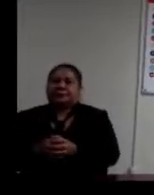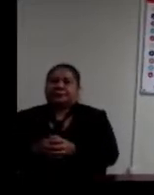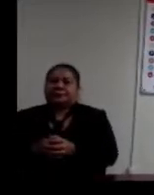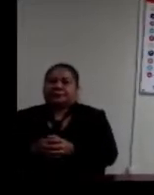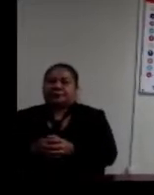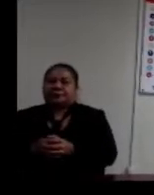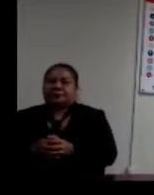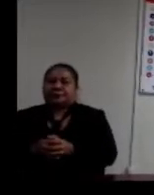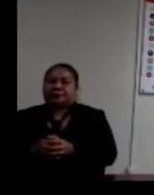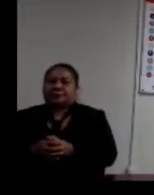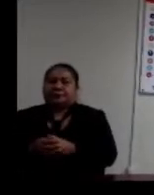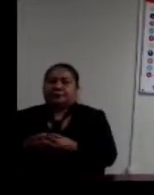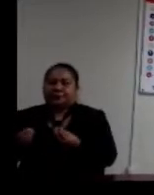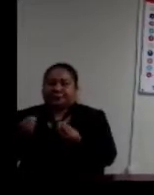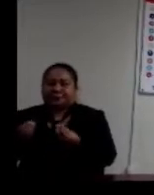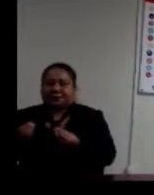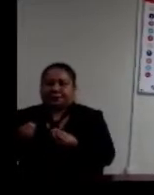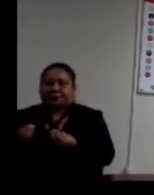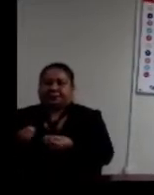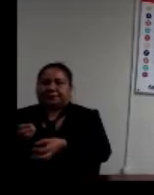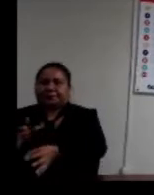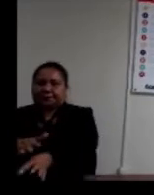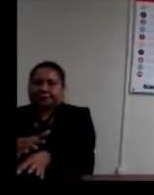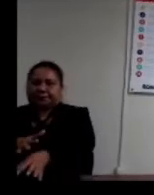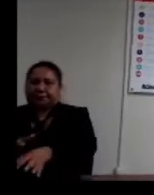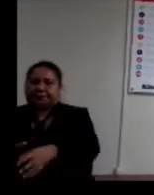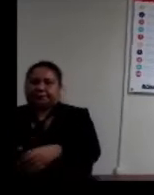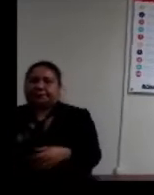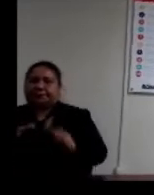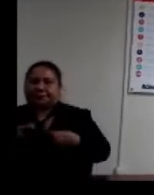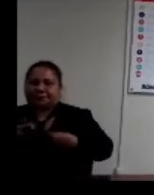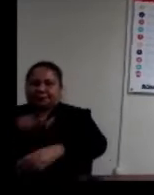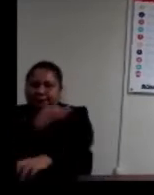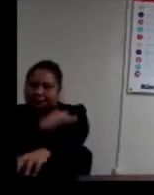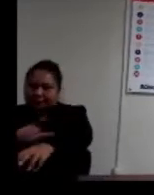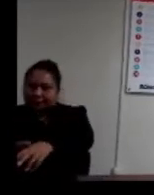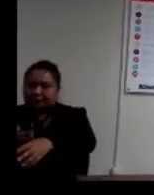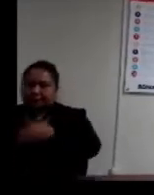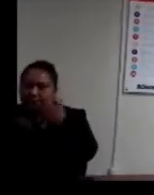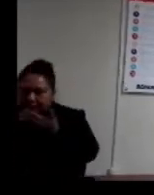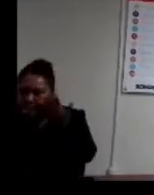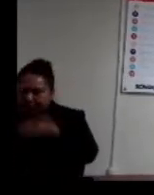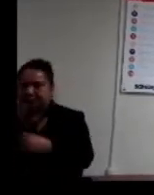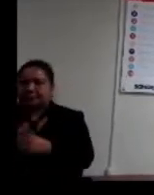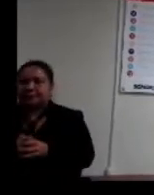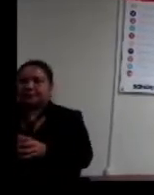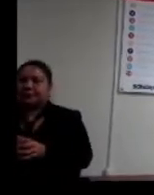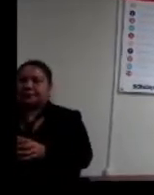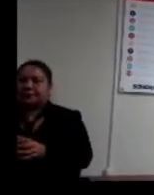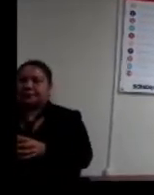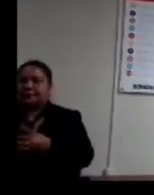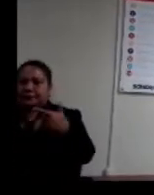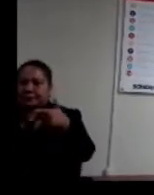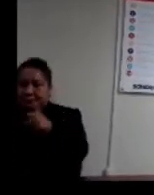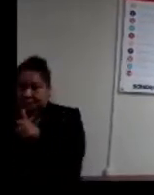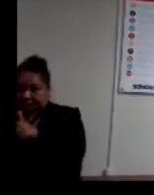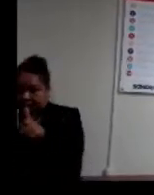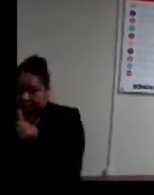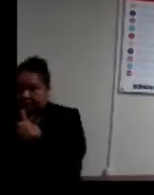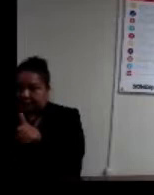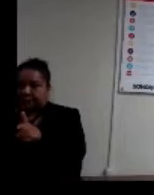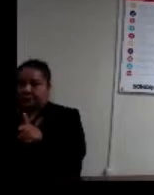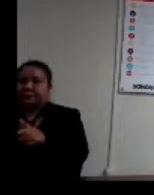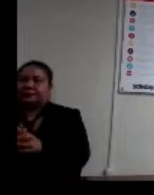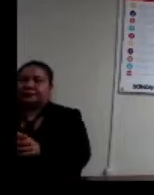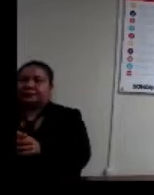una gran carga genética en los estudios, por ejemplo, los estudios que se han hecho en relación a los gemelos, que